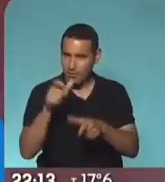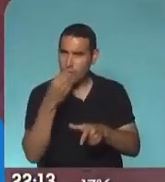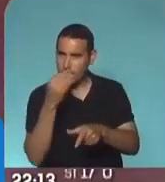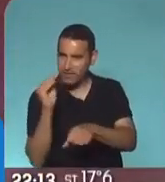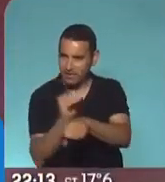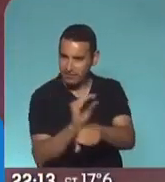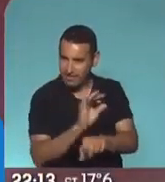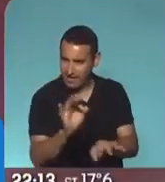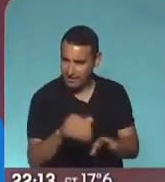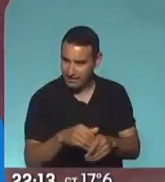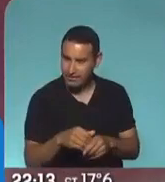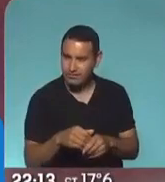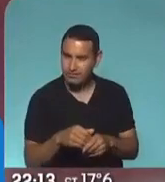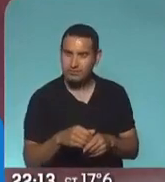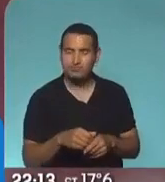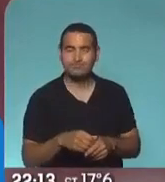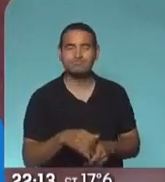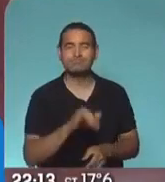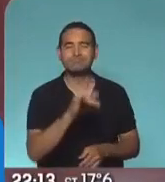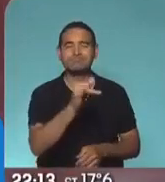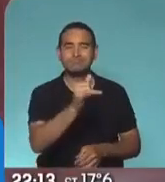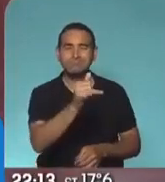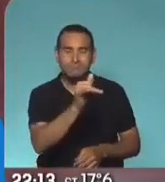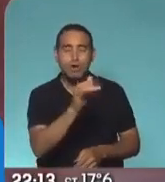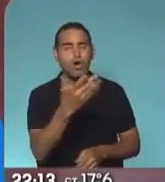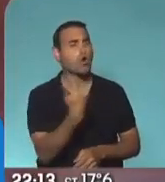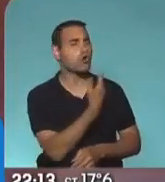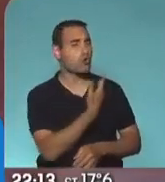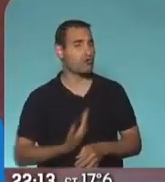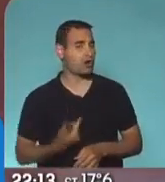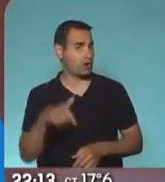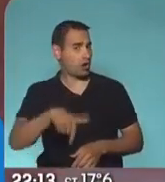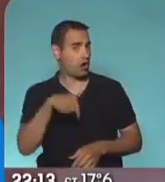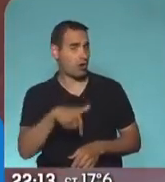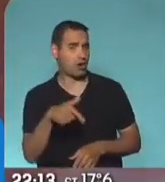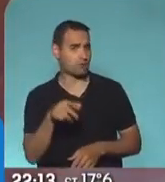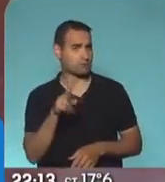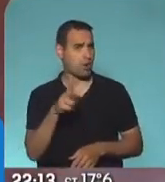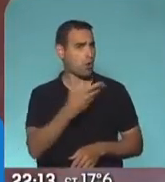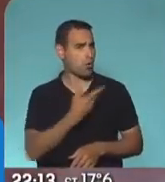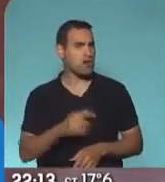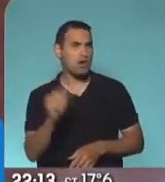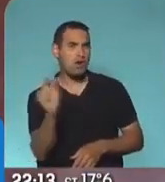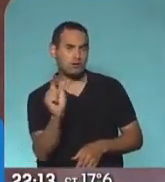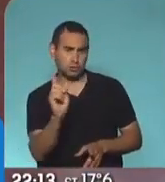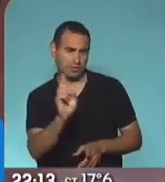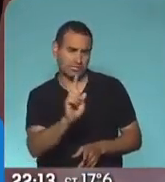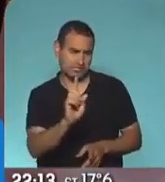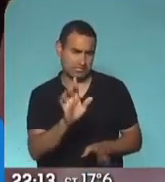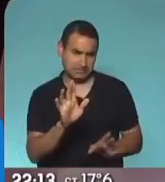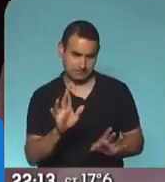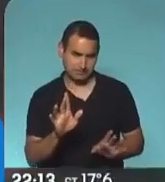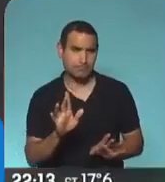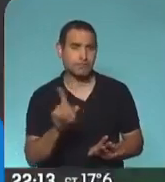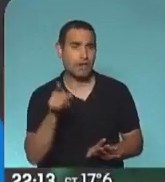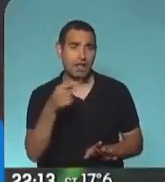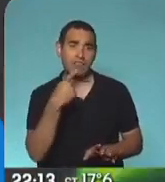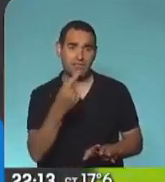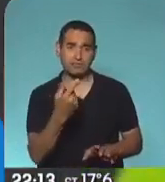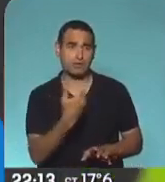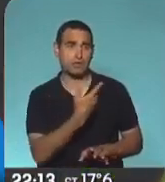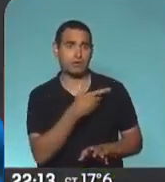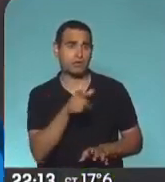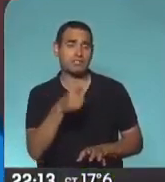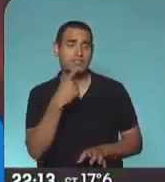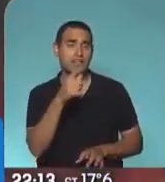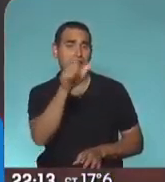alimentos. Sí, hay algo que el gobierno actual no se ve como un gobierno interino, ¿no? Efectivamente declaró sediciosos